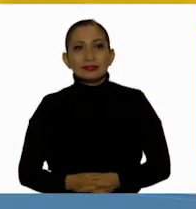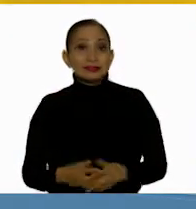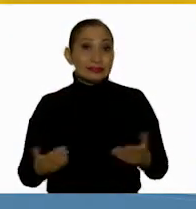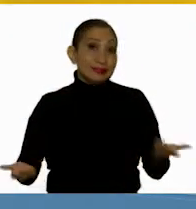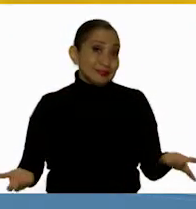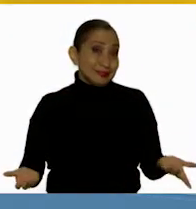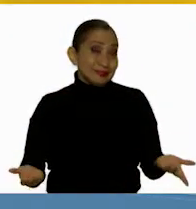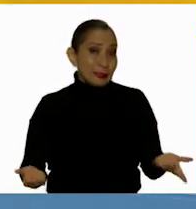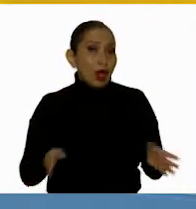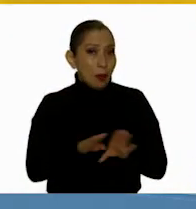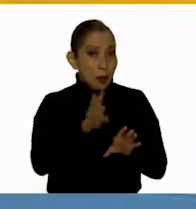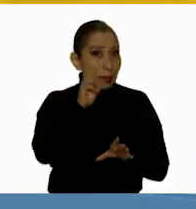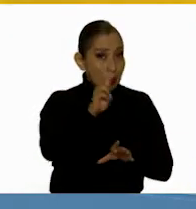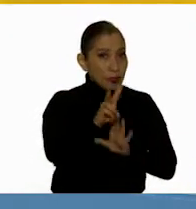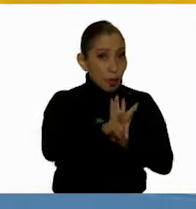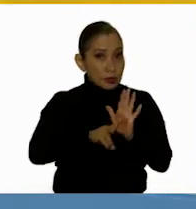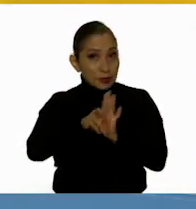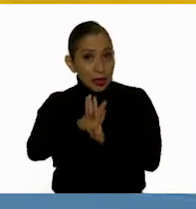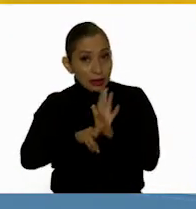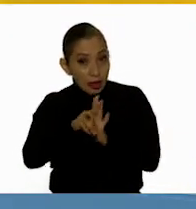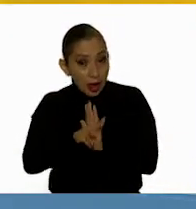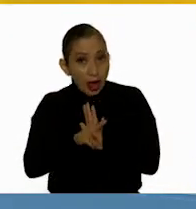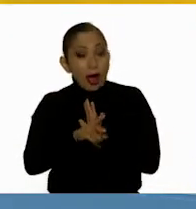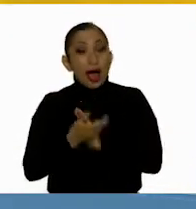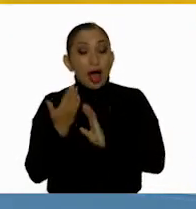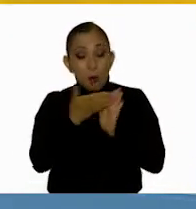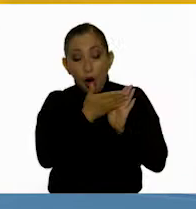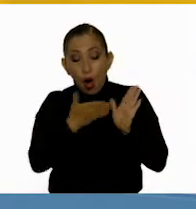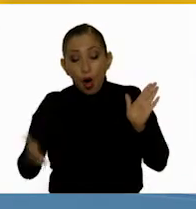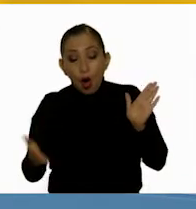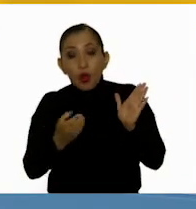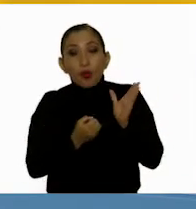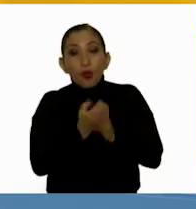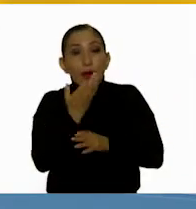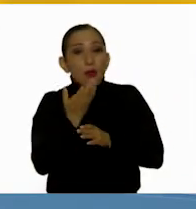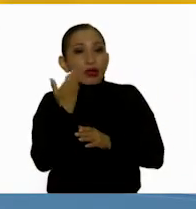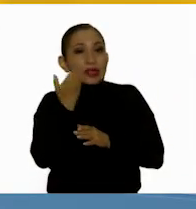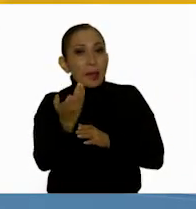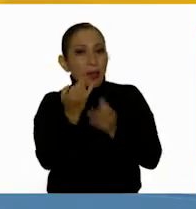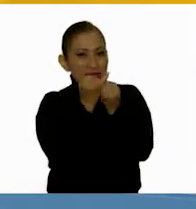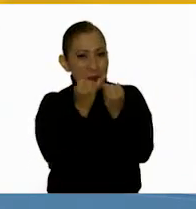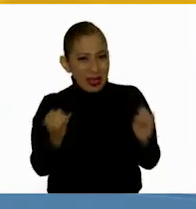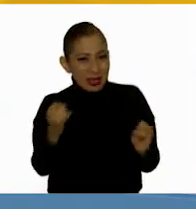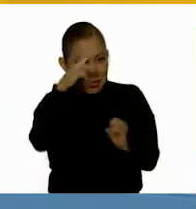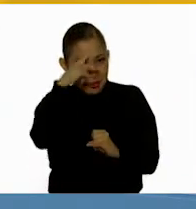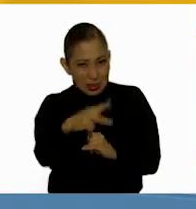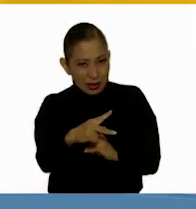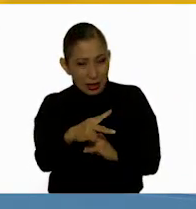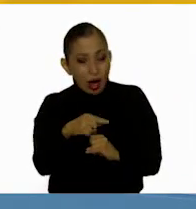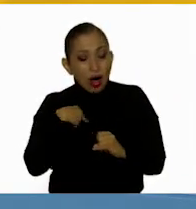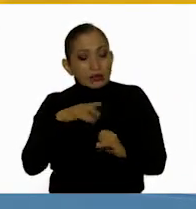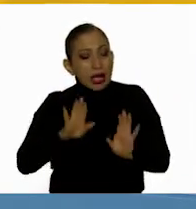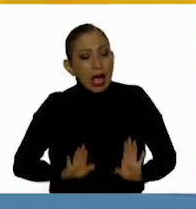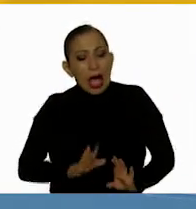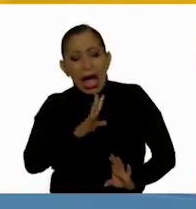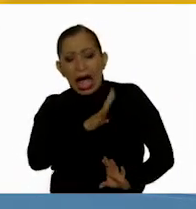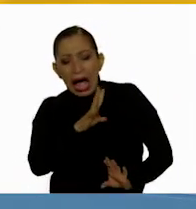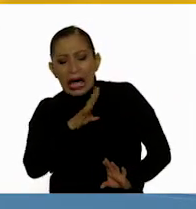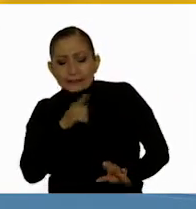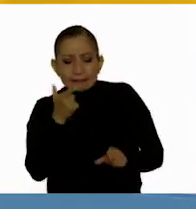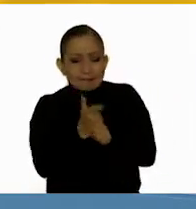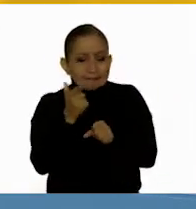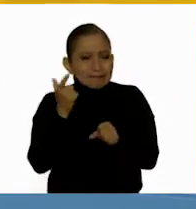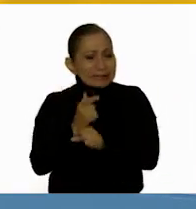Bueno, pues, como vimos en el video, las primeras décadas del nuevo país independiente, o sea, de México, se caracterizaron por una